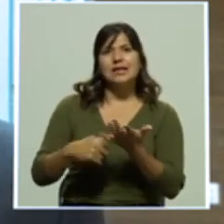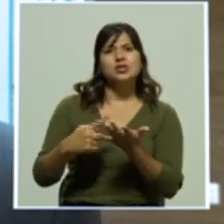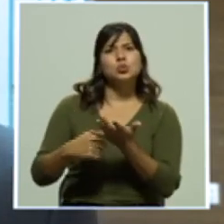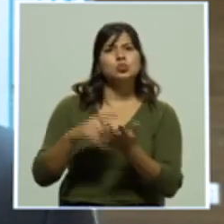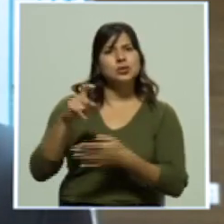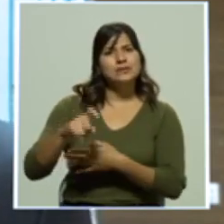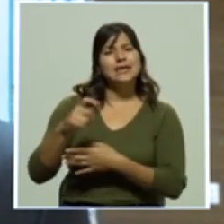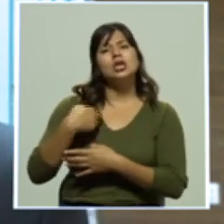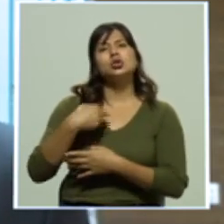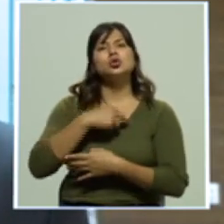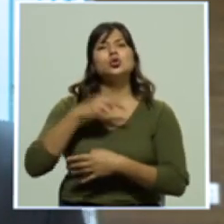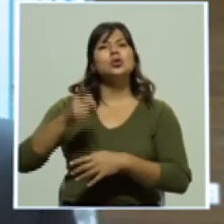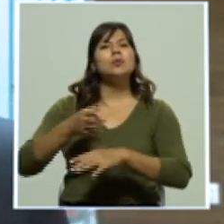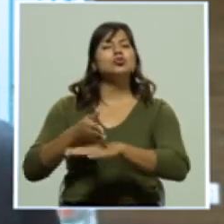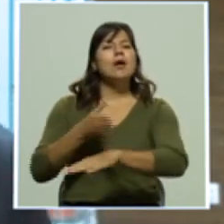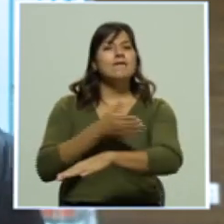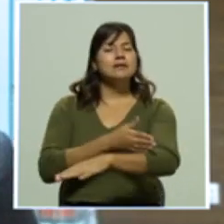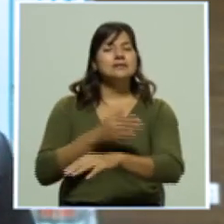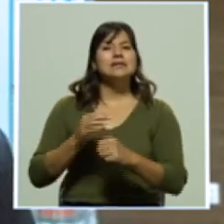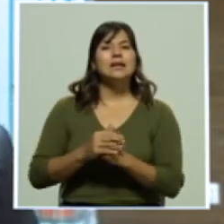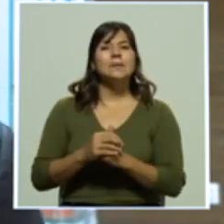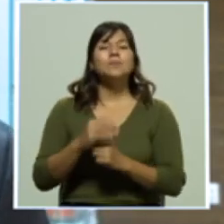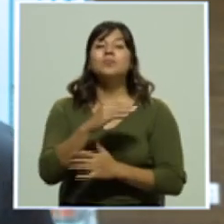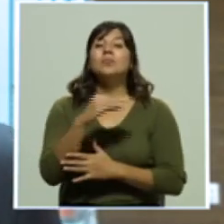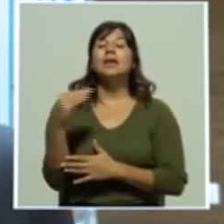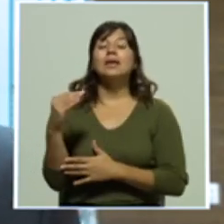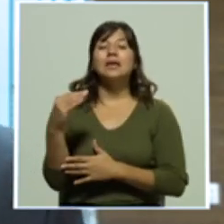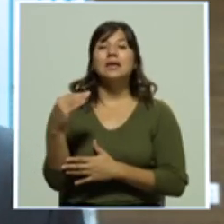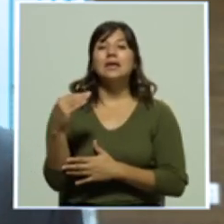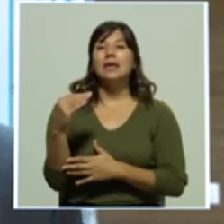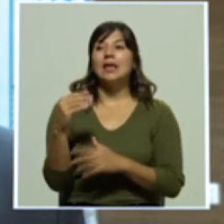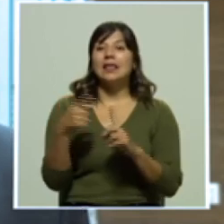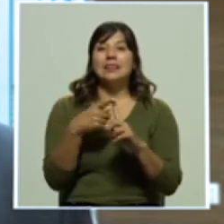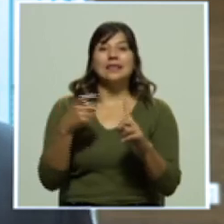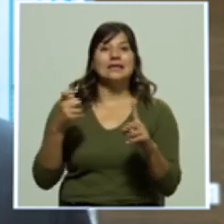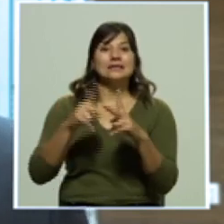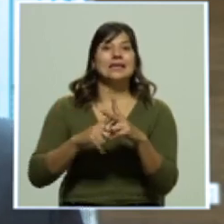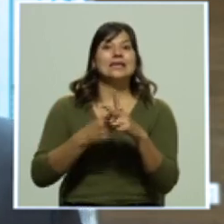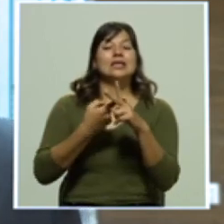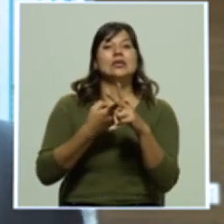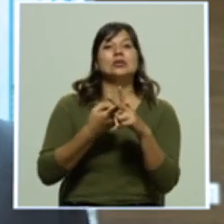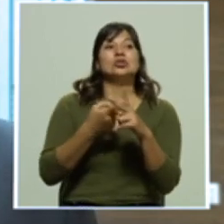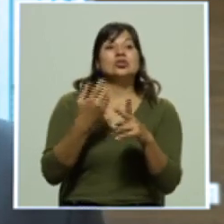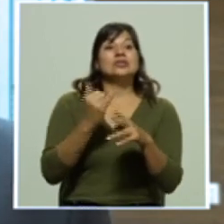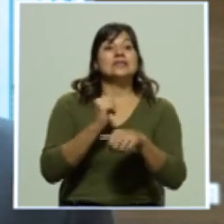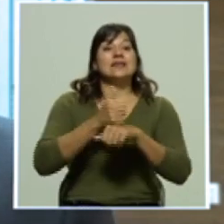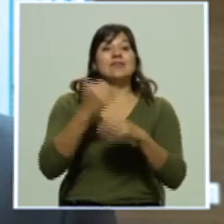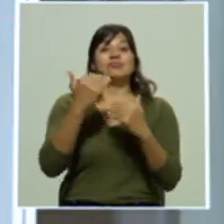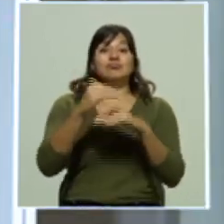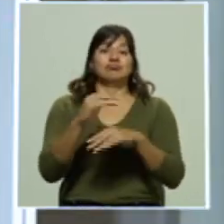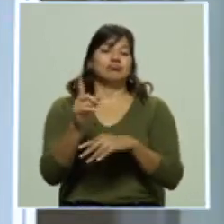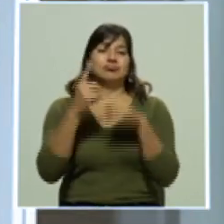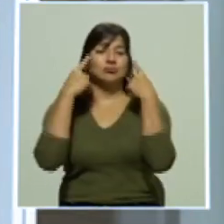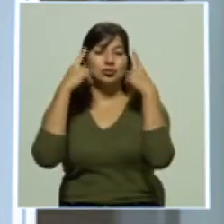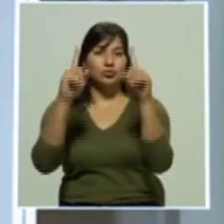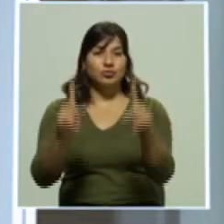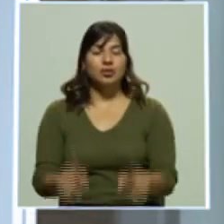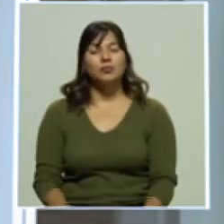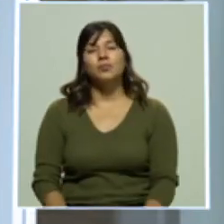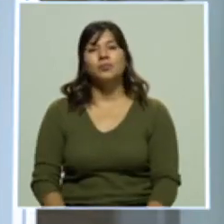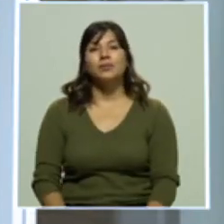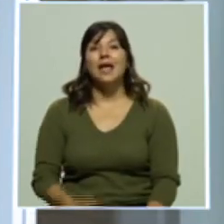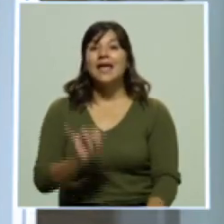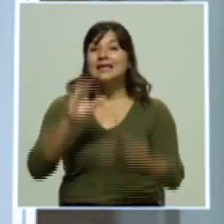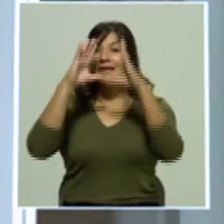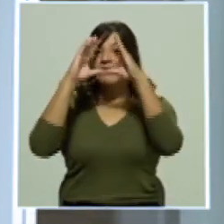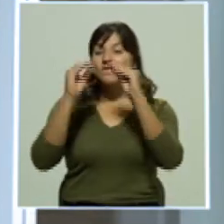tenemos que avanzar, y poniendo restricciones de entrada ahora en este proyecto no vamos a llegar a ese punto. La información